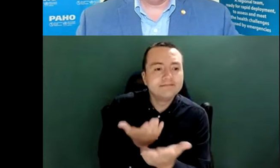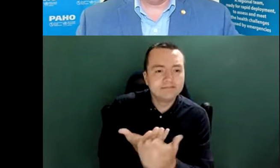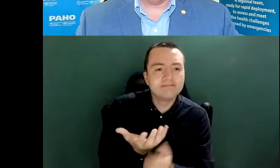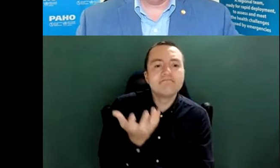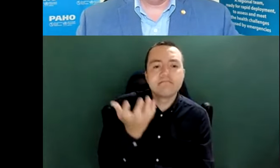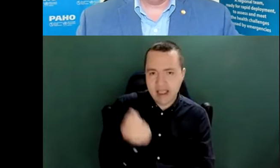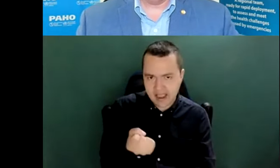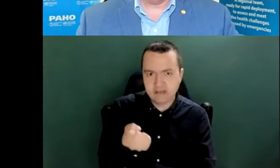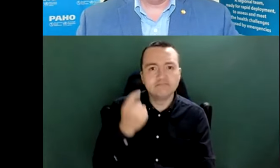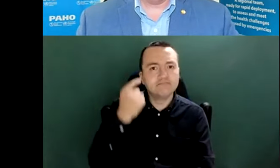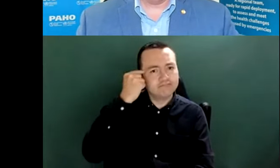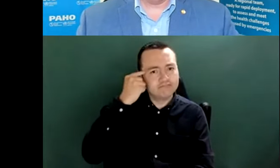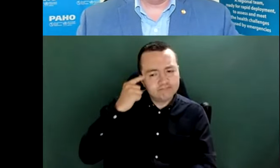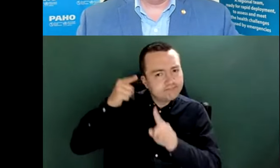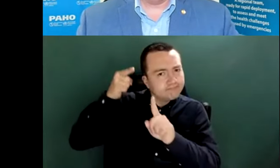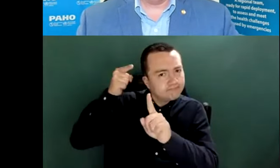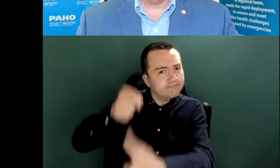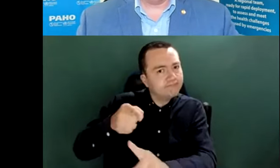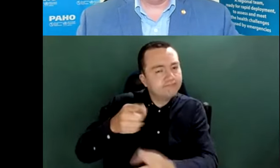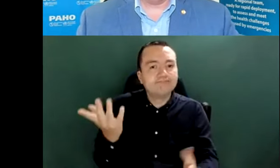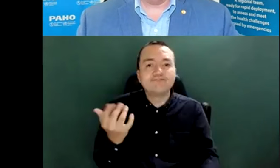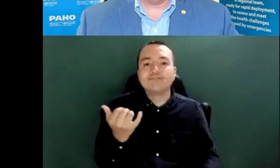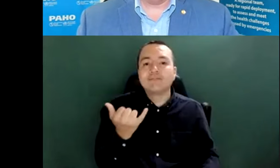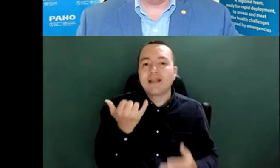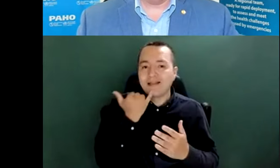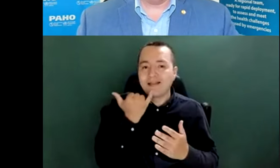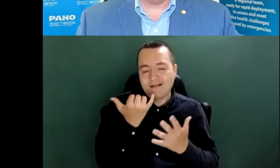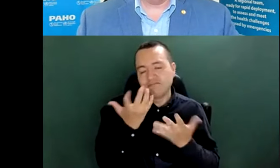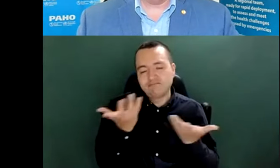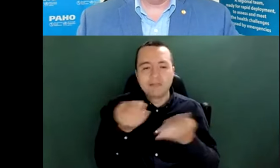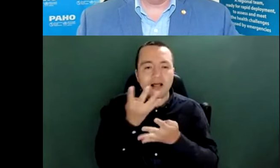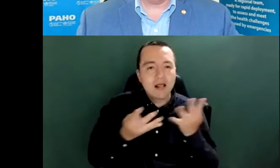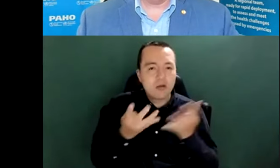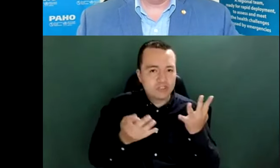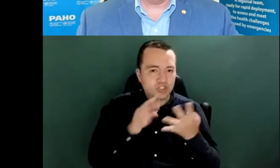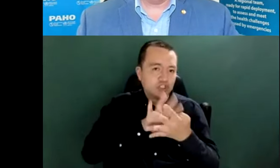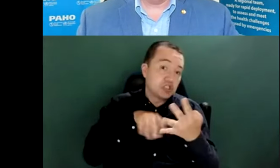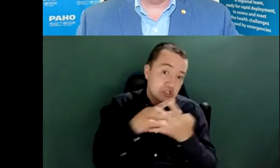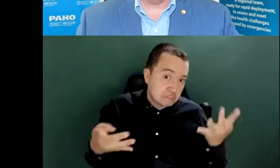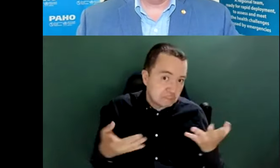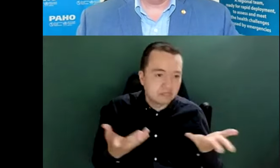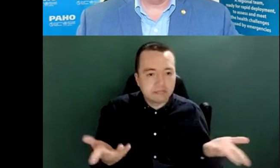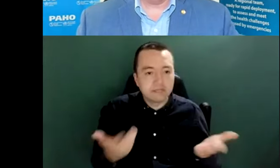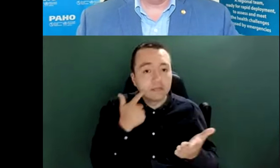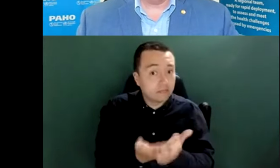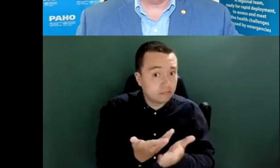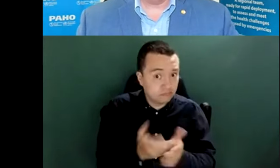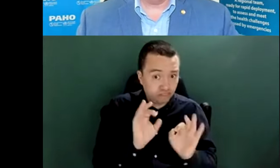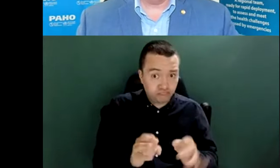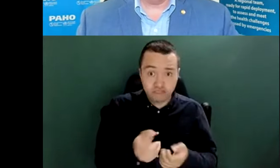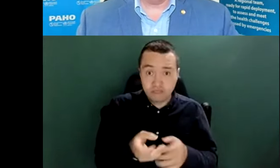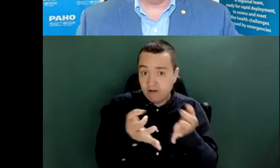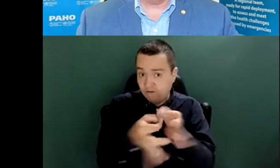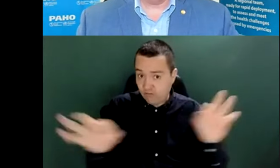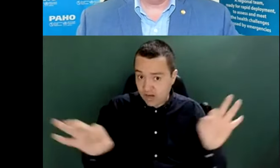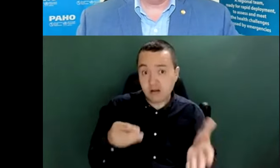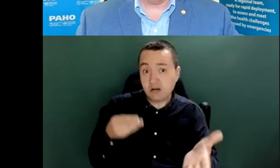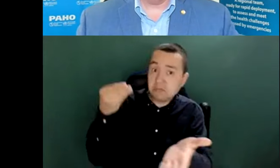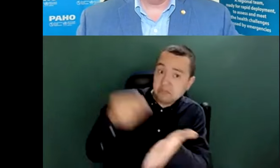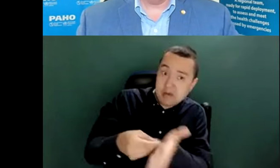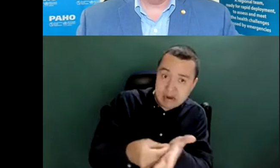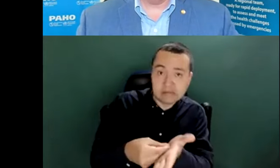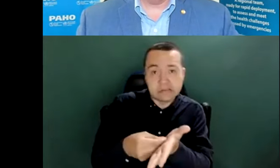a la referencia y el idioma en el que estaba disponible esa referencia, y si era gratuita o no. Y siempre hemos dicho que nuestros recursos